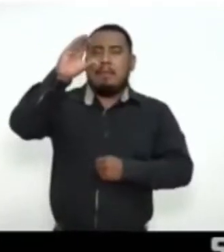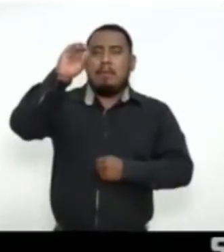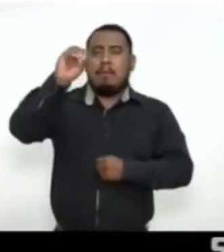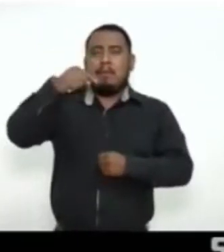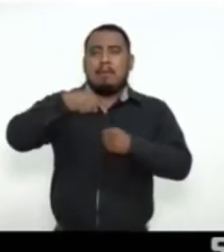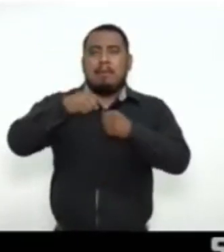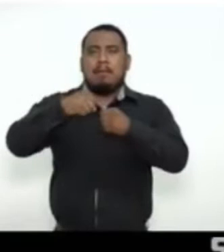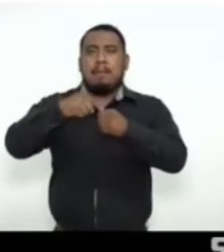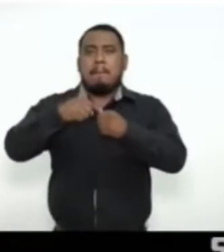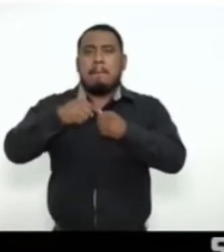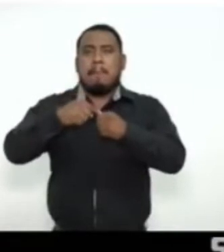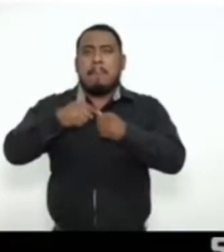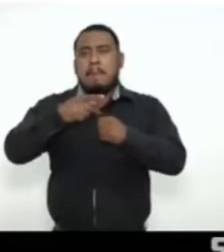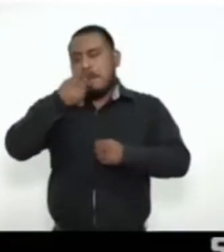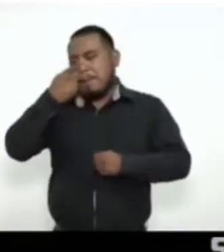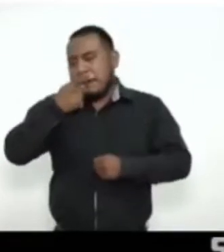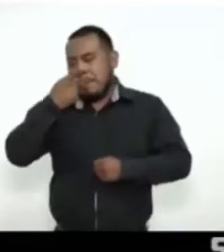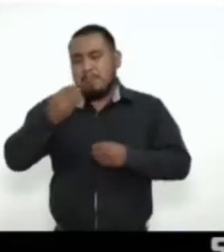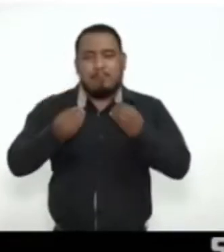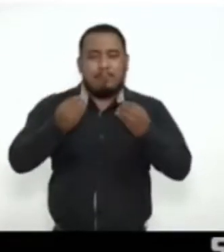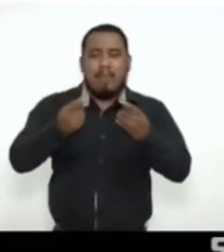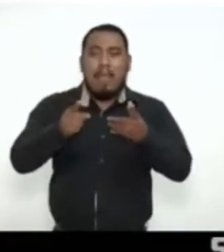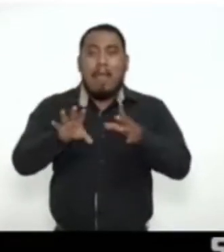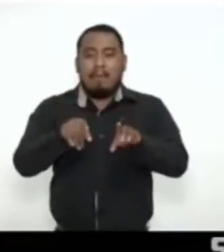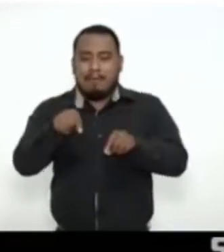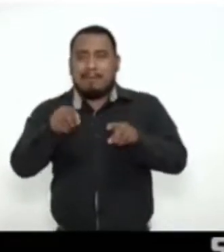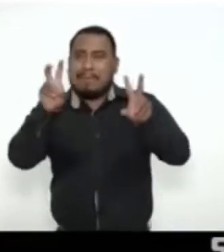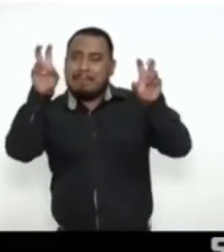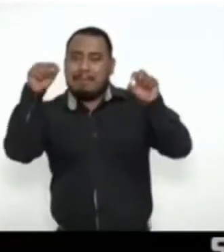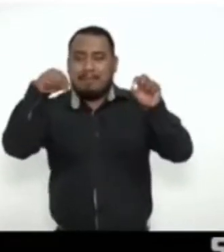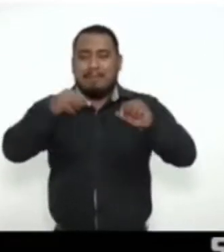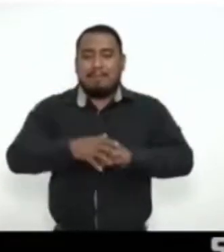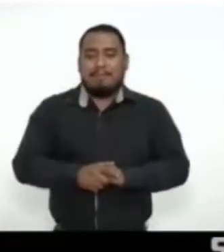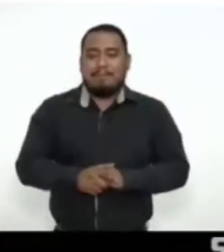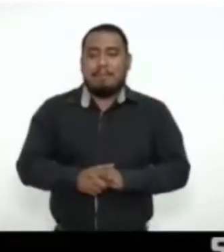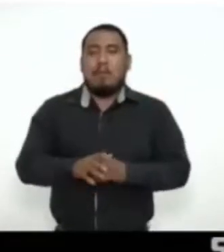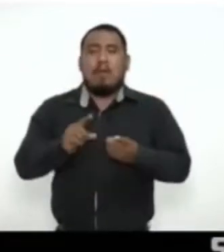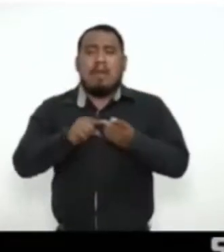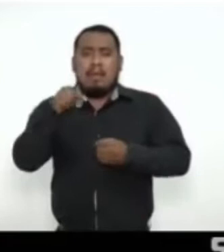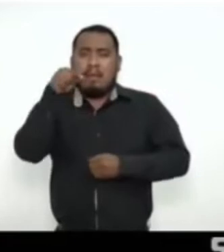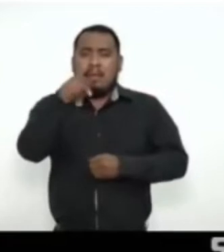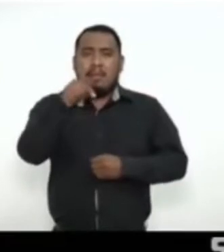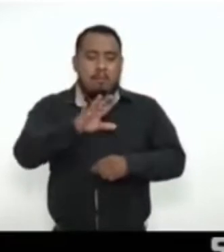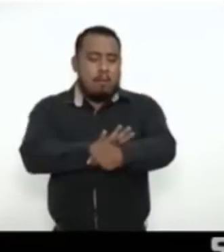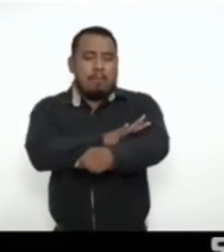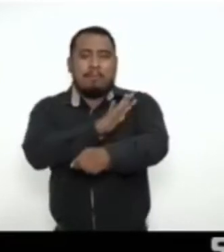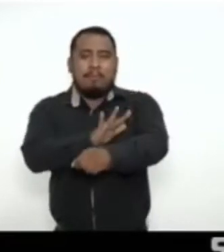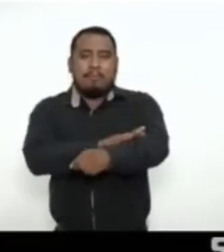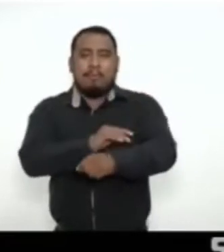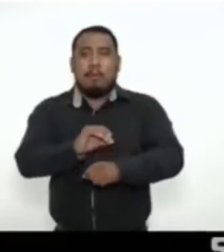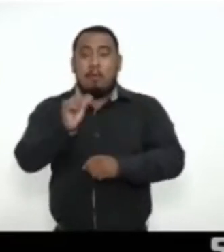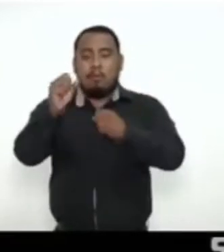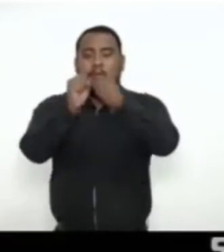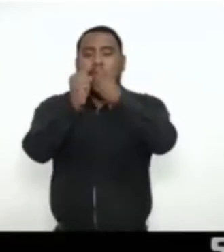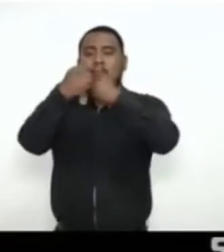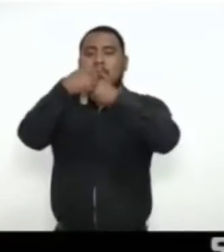nos compete hablar mucho del día de hoy, de este cerebro límbico, que es en donde se encuentran las emociones, y un